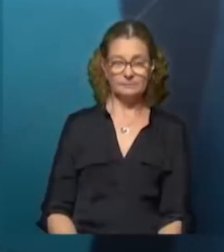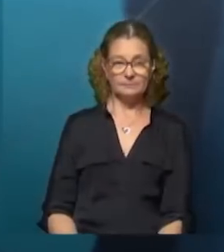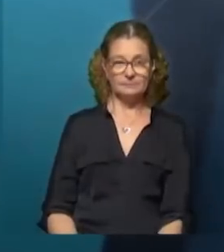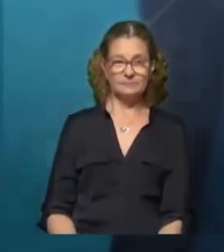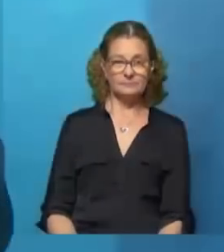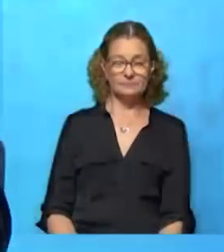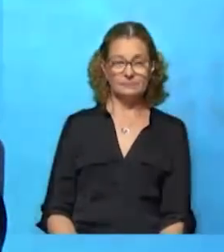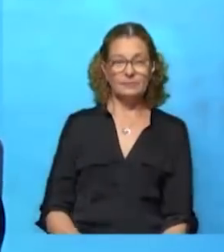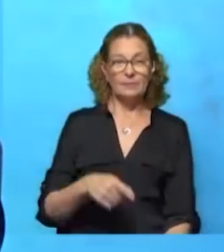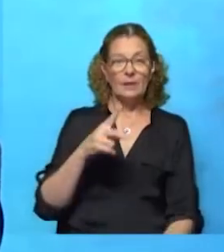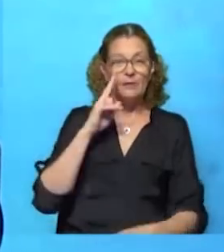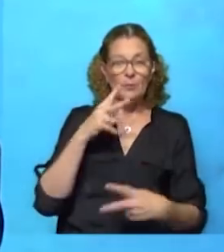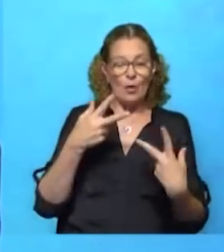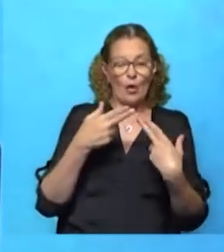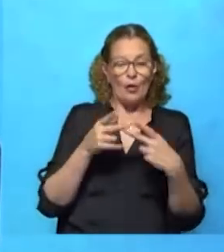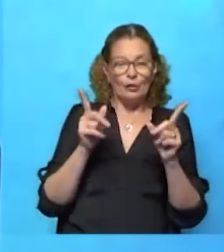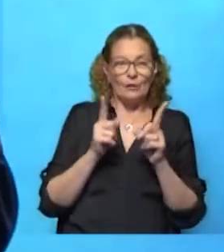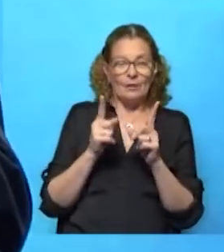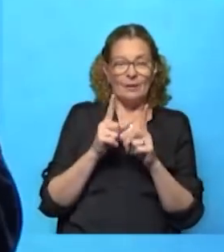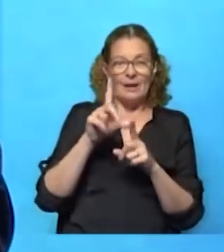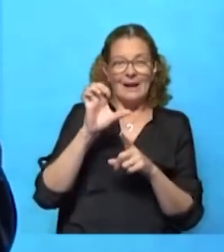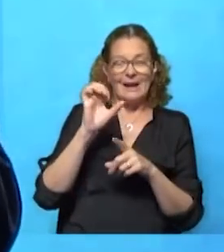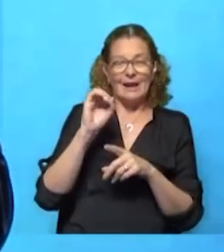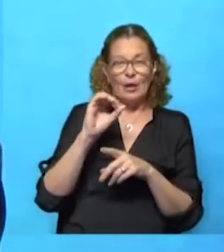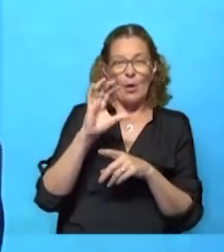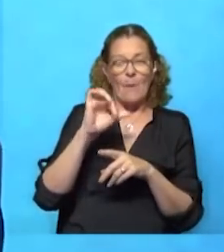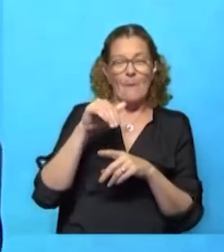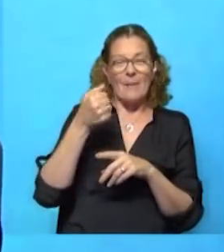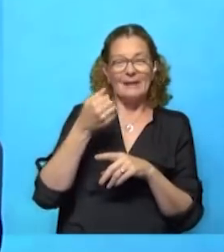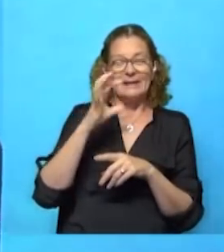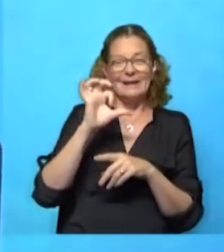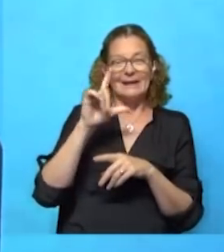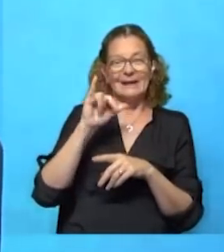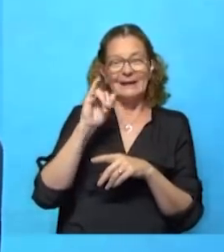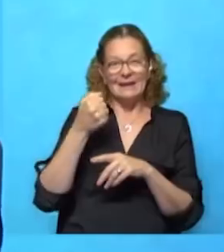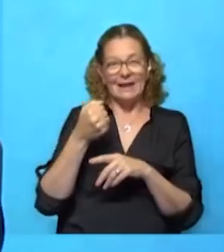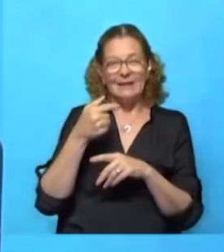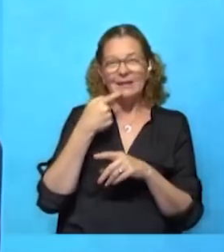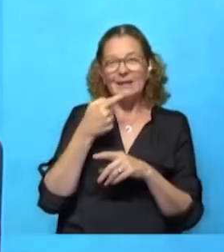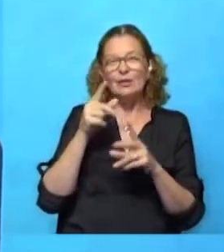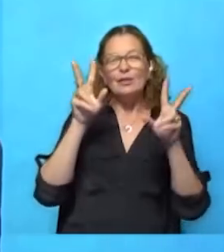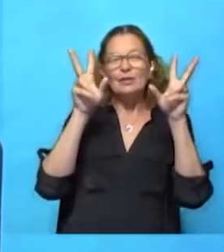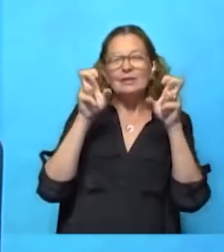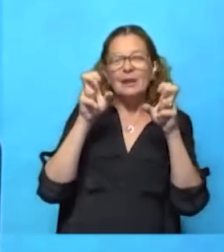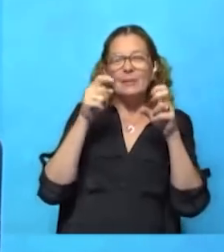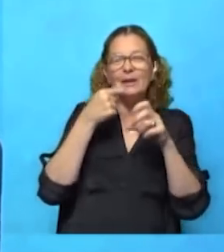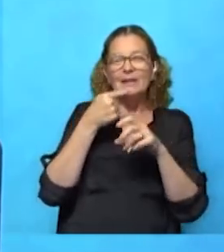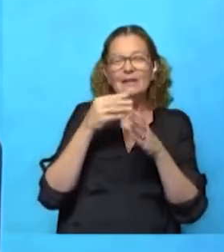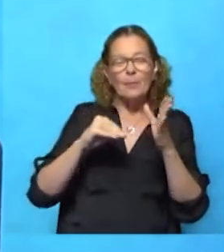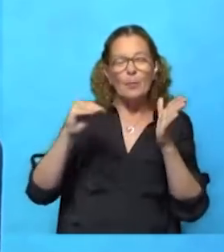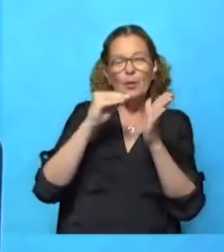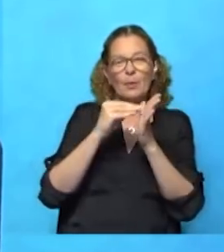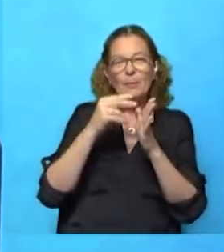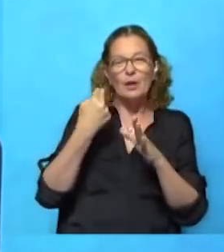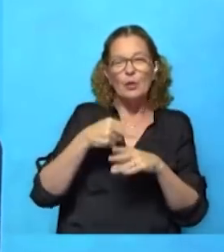bueno por allí habíamos un corto de Leo malilla haciendo referencia Bueno este a ese título a ese Zócalo que colocábamos